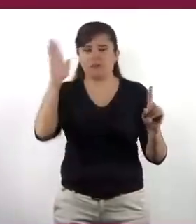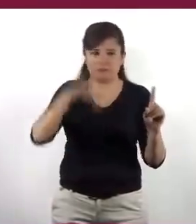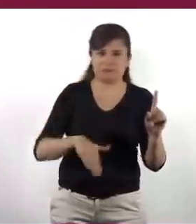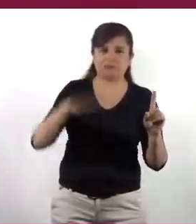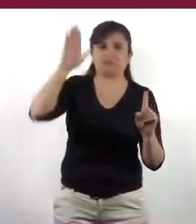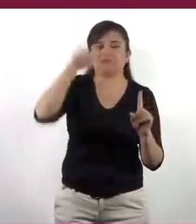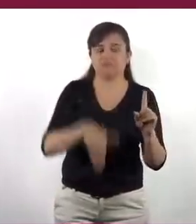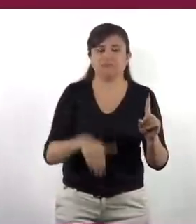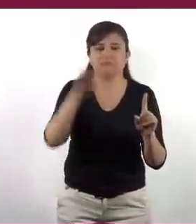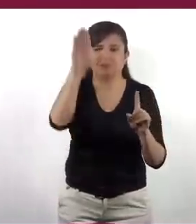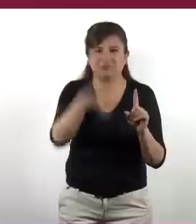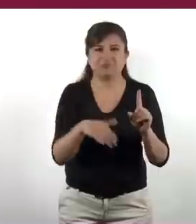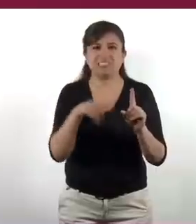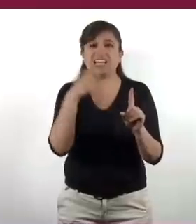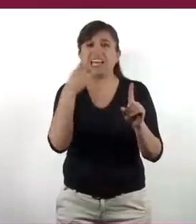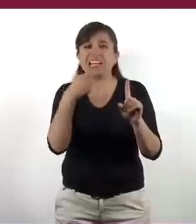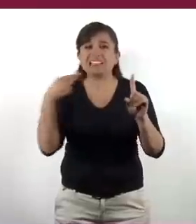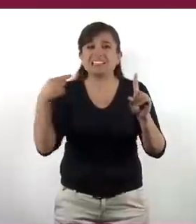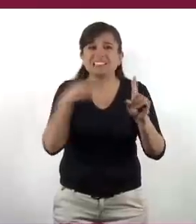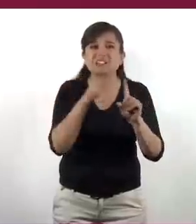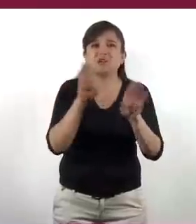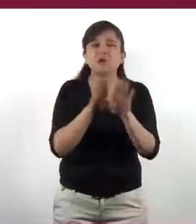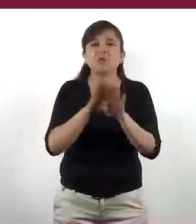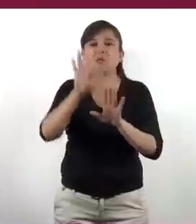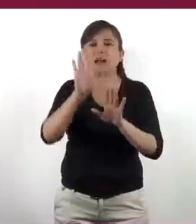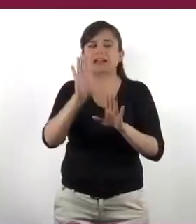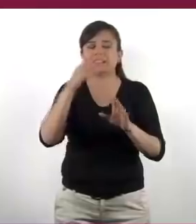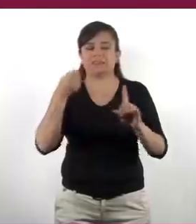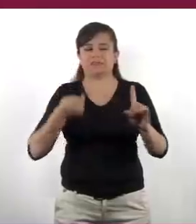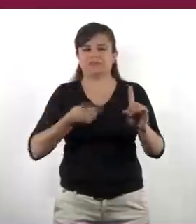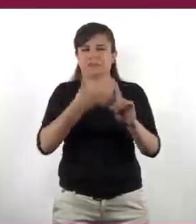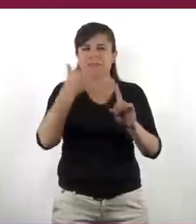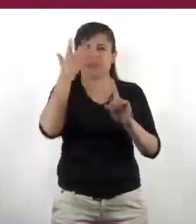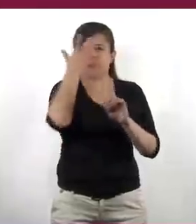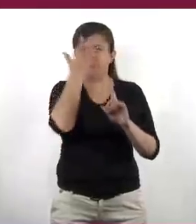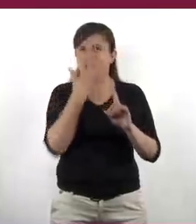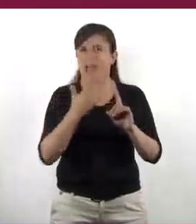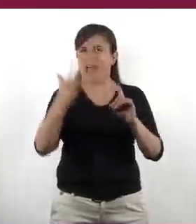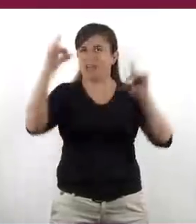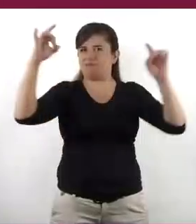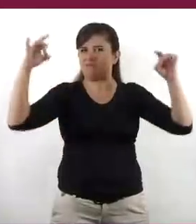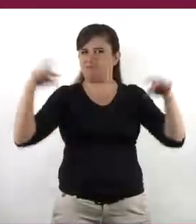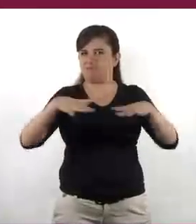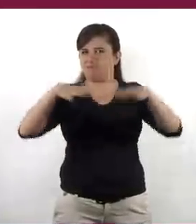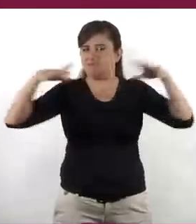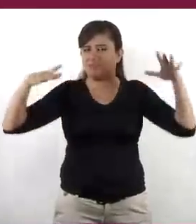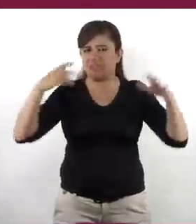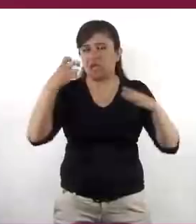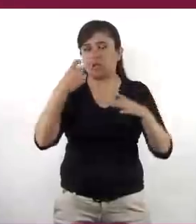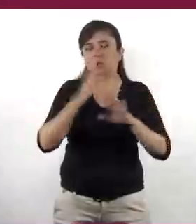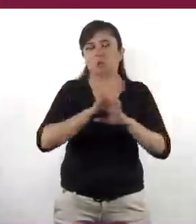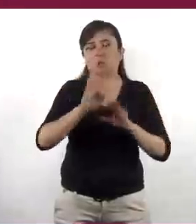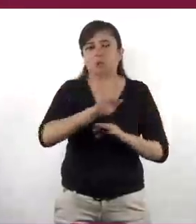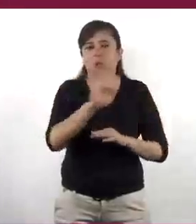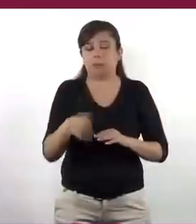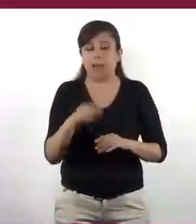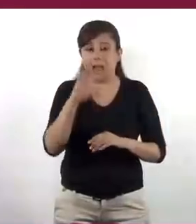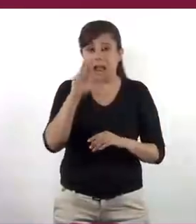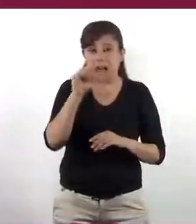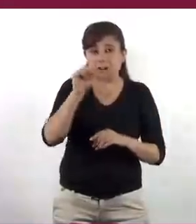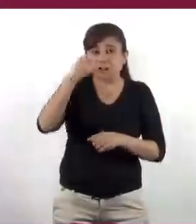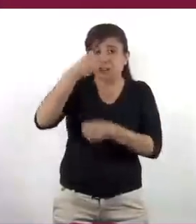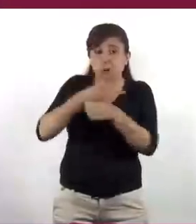esterilidad que se le adjudicaban a la hechicería. Debido a que el rey Carlos II no tuvo